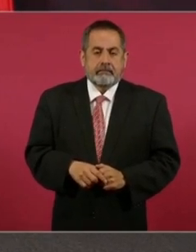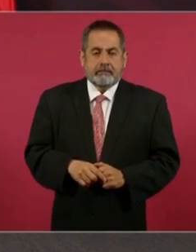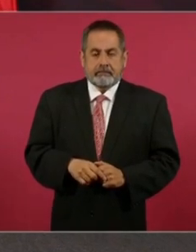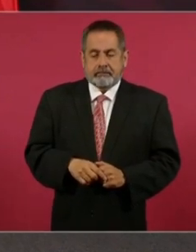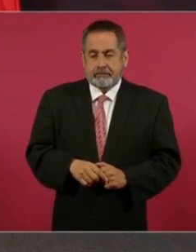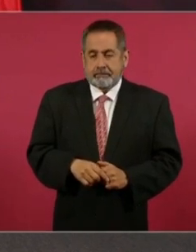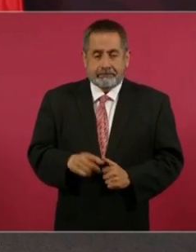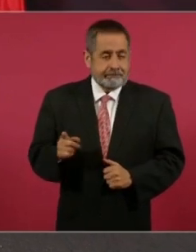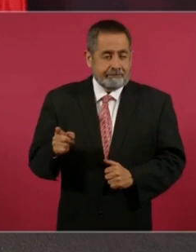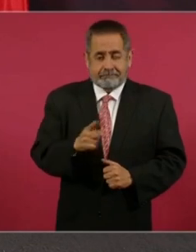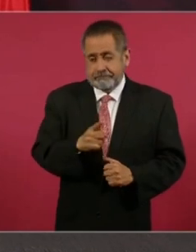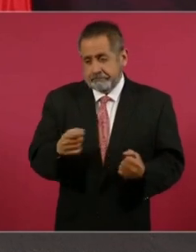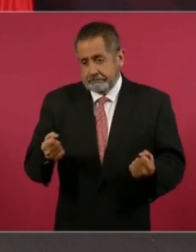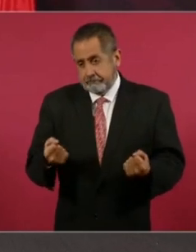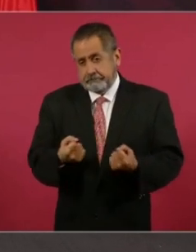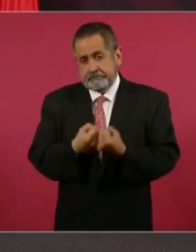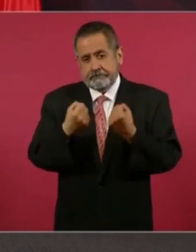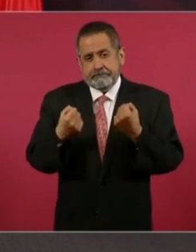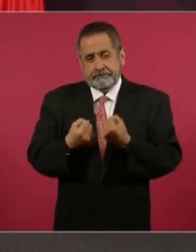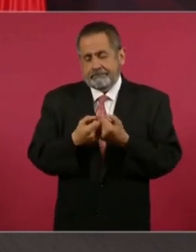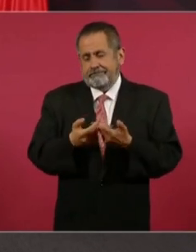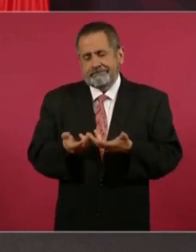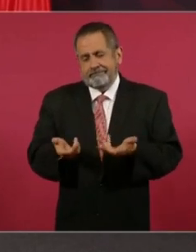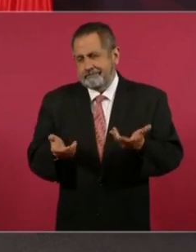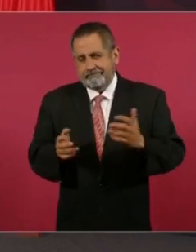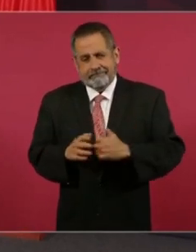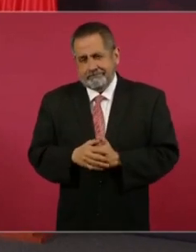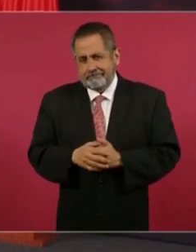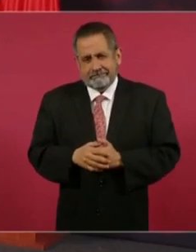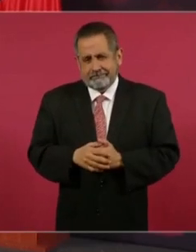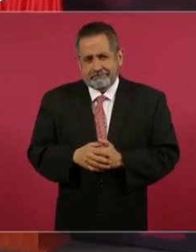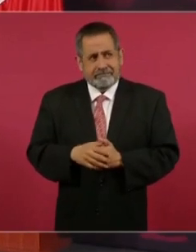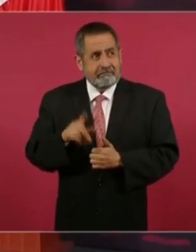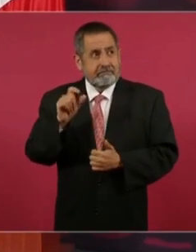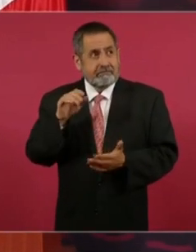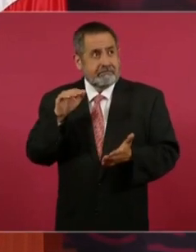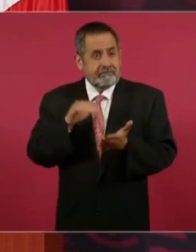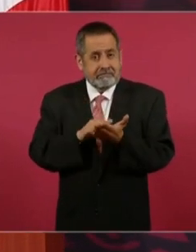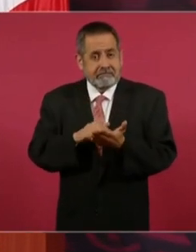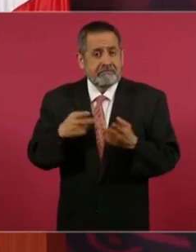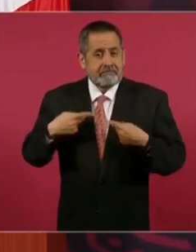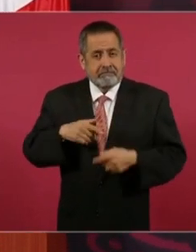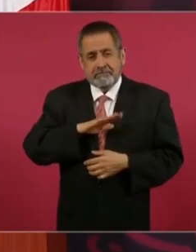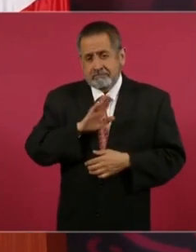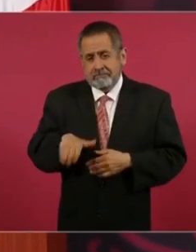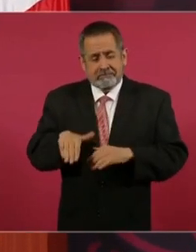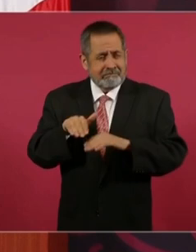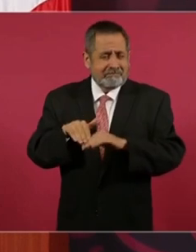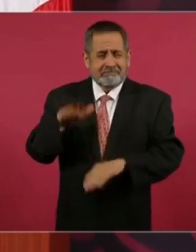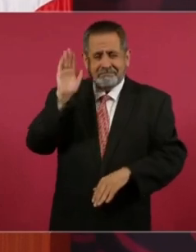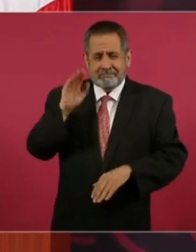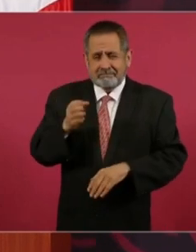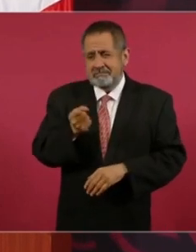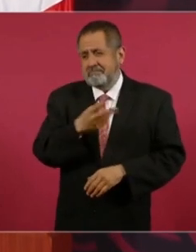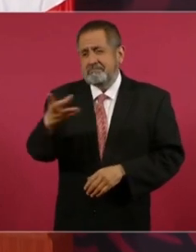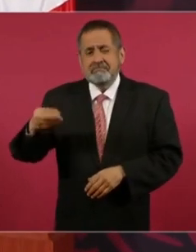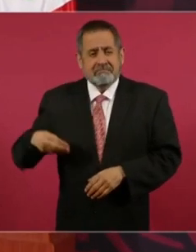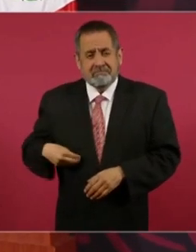ese enfrentamiento pasa de 20,000 muertos y muchos